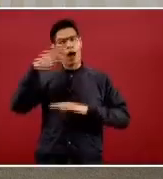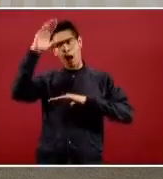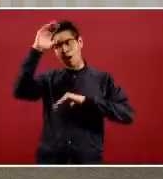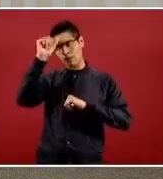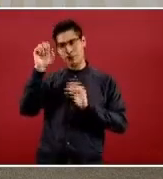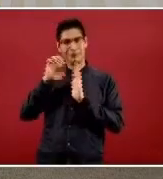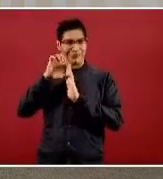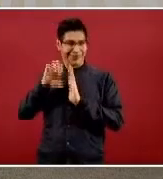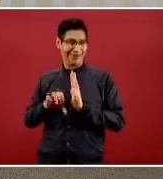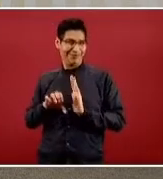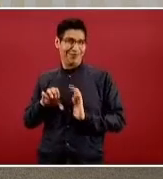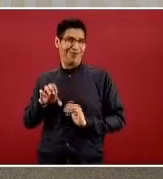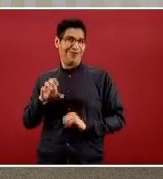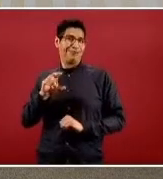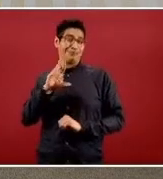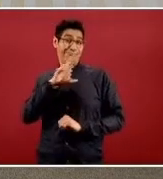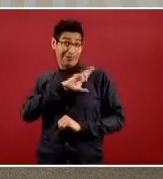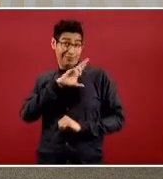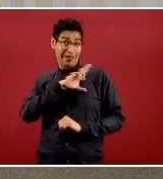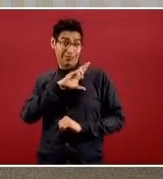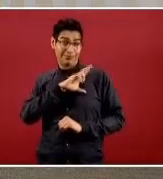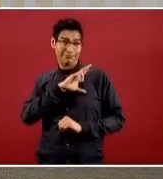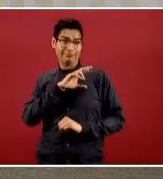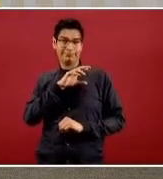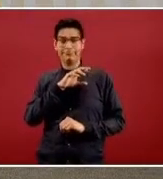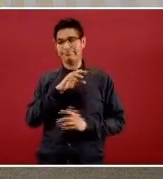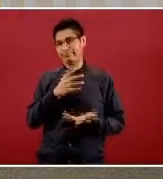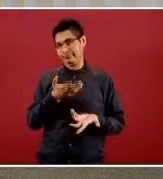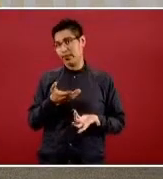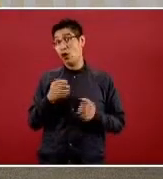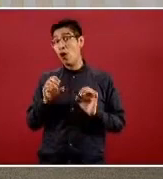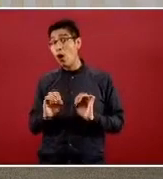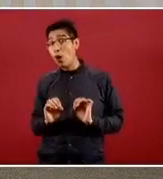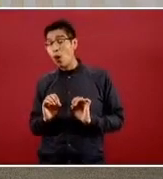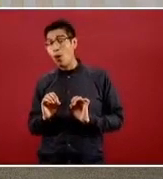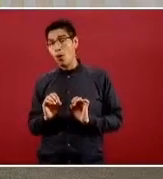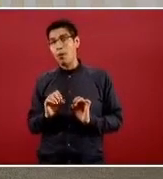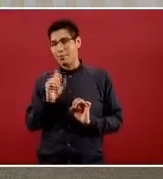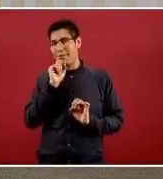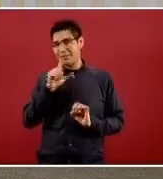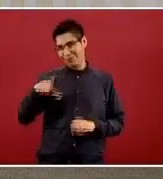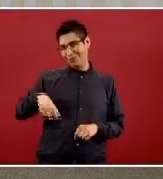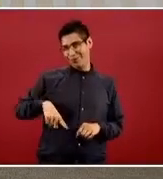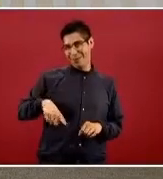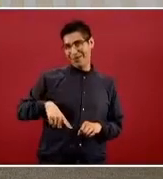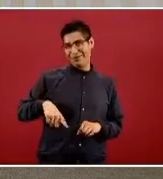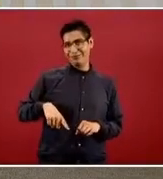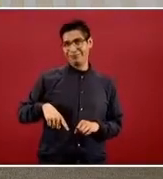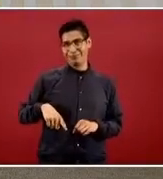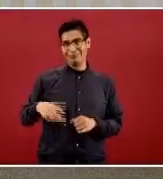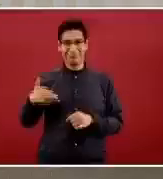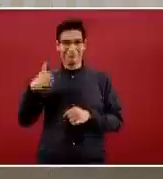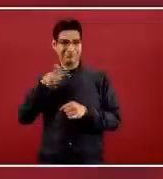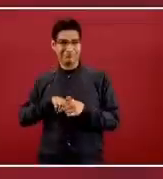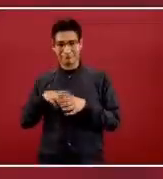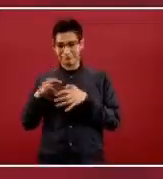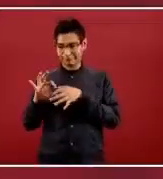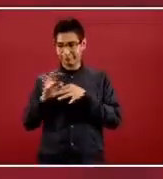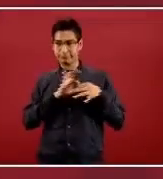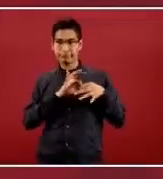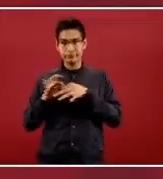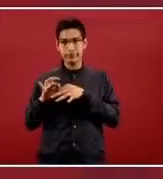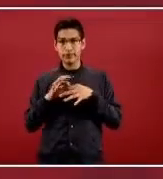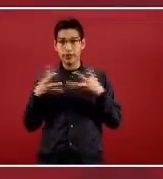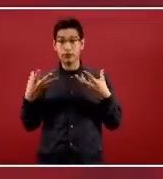servicios entre las instituciones de seguridad social, el ISSSTE con el IMSS y viceversa, y también de estas con los